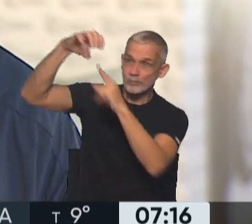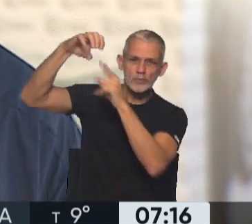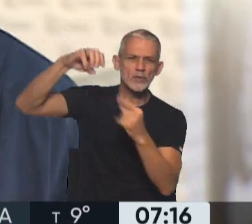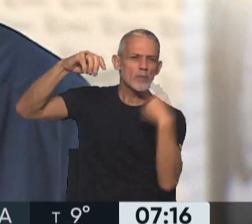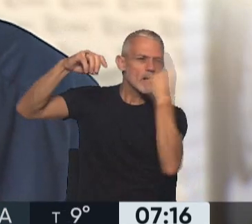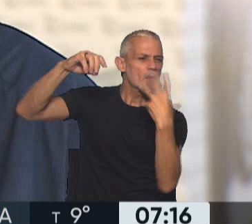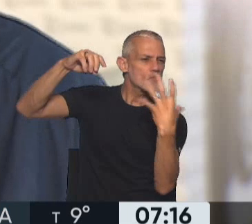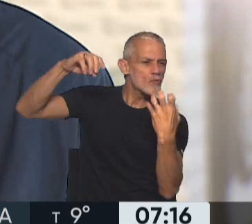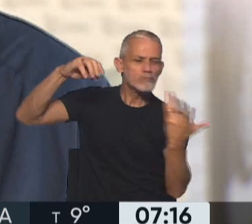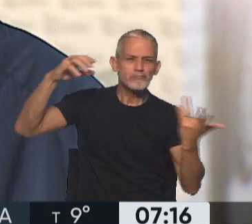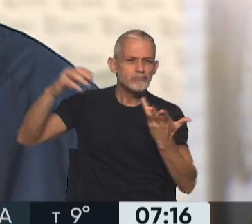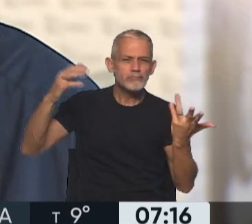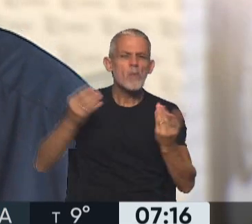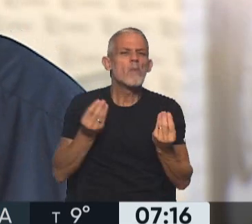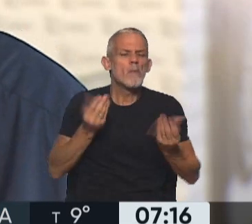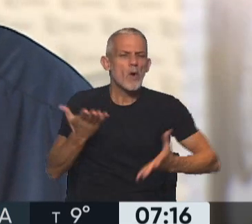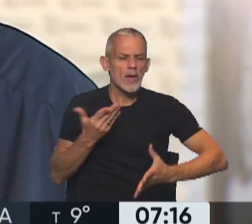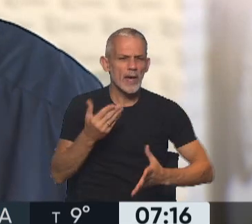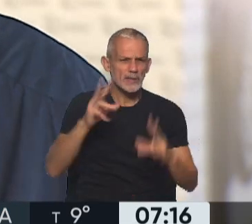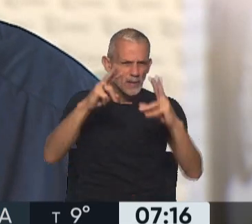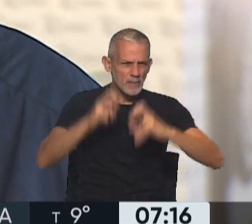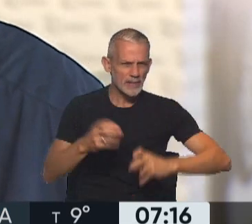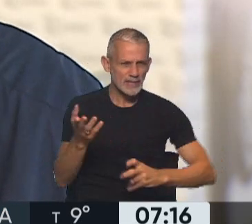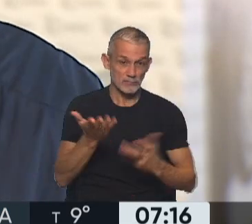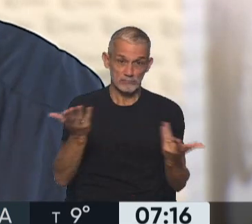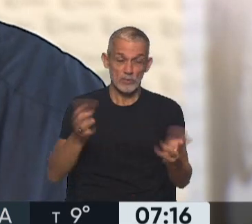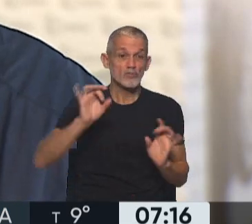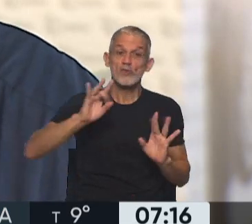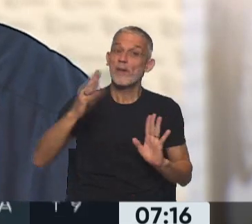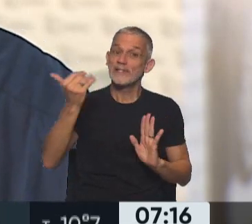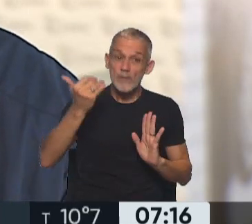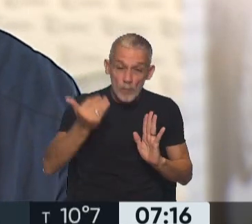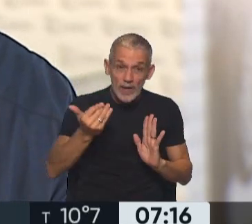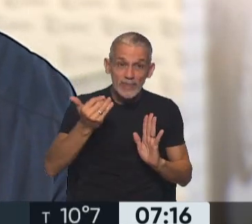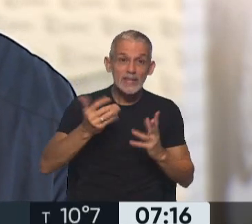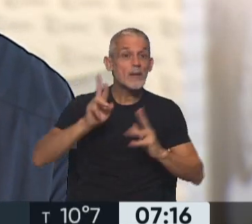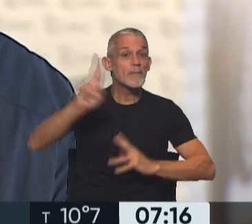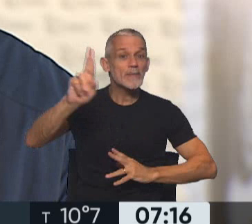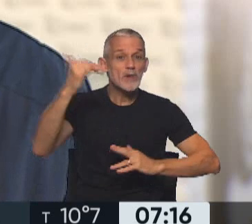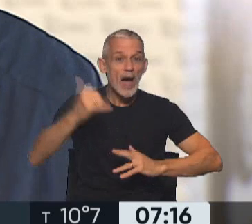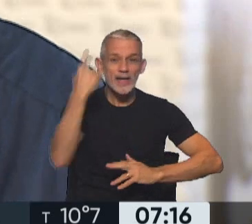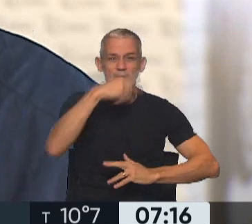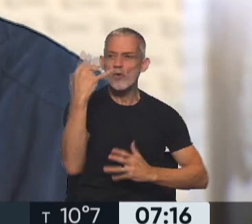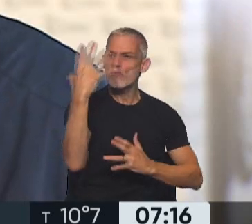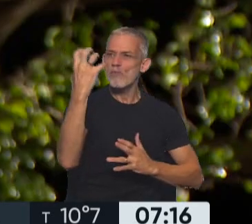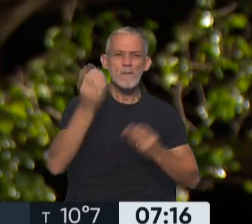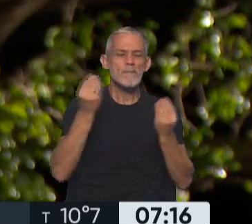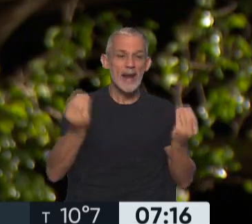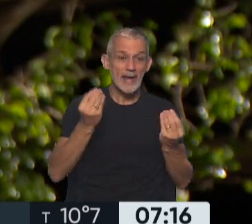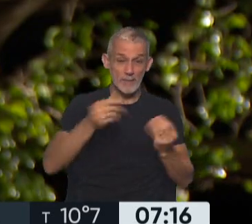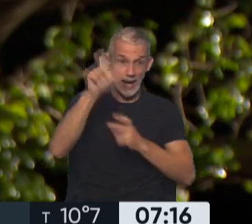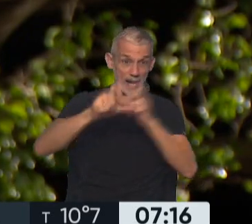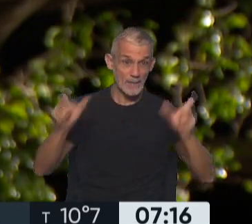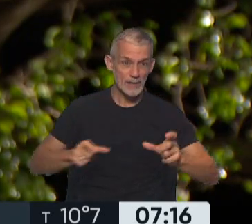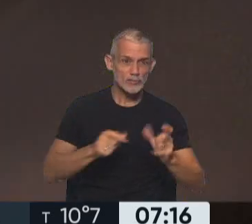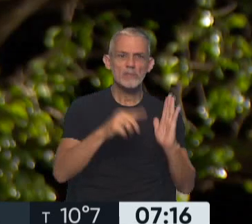qué cámaras y bajo qué justificación, ¿no? Porque solo está permitido el sistema de reconocimiento facial para aquellas personas que